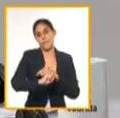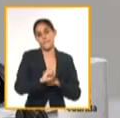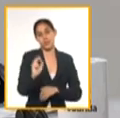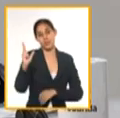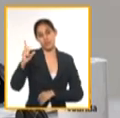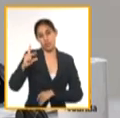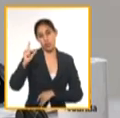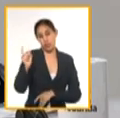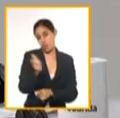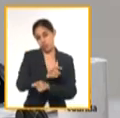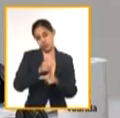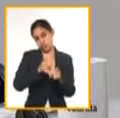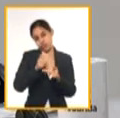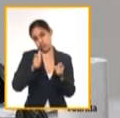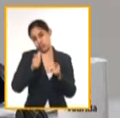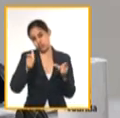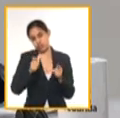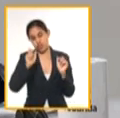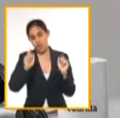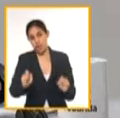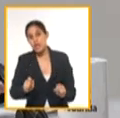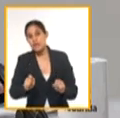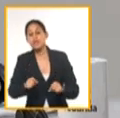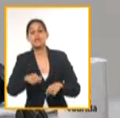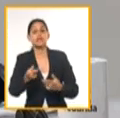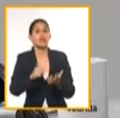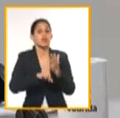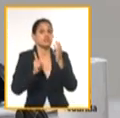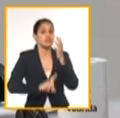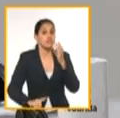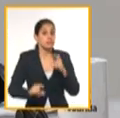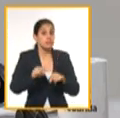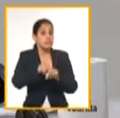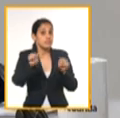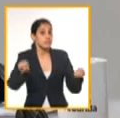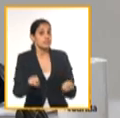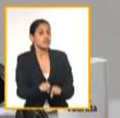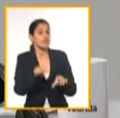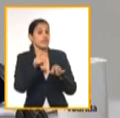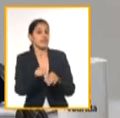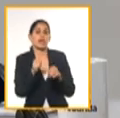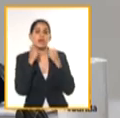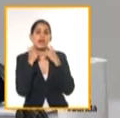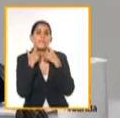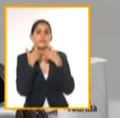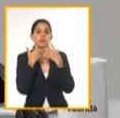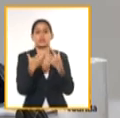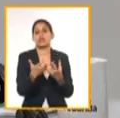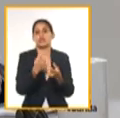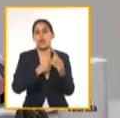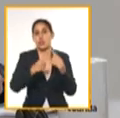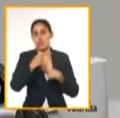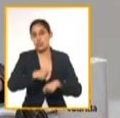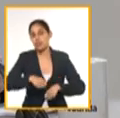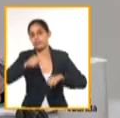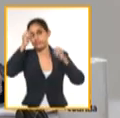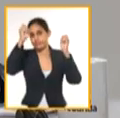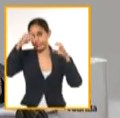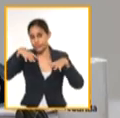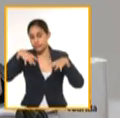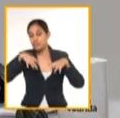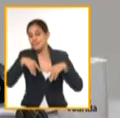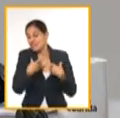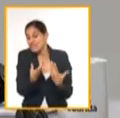consumidor de energía del país. En todo el país. Después de la agricultura. Son sistemas altamente consumidores y que realmente es muy